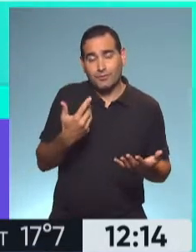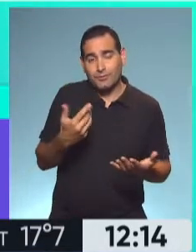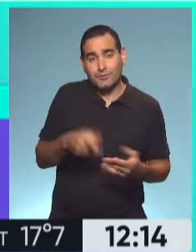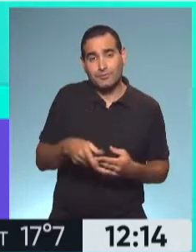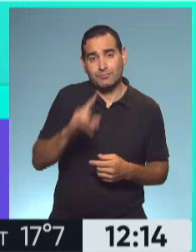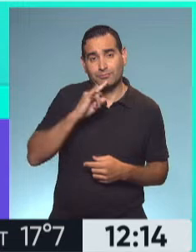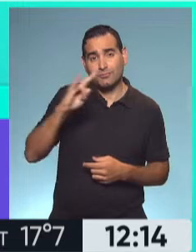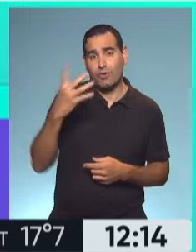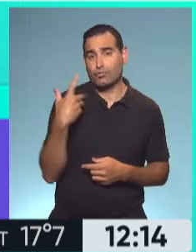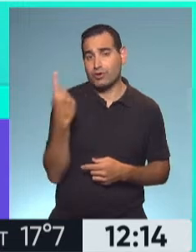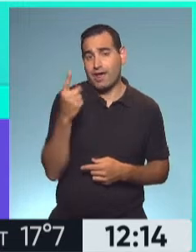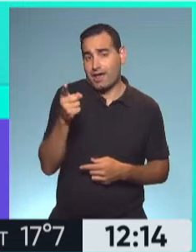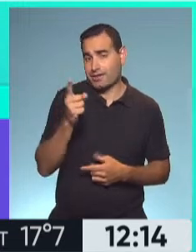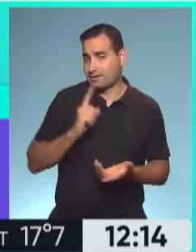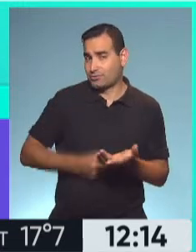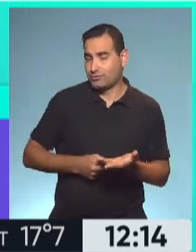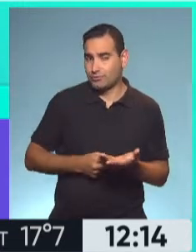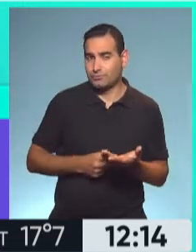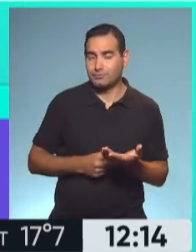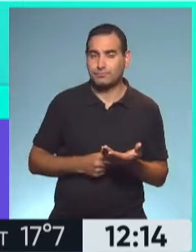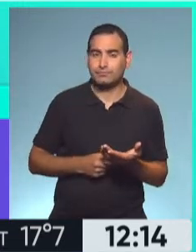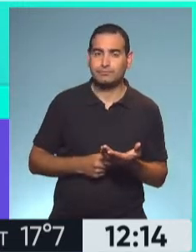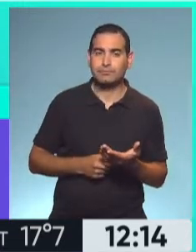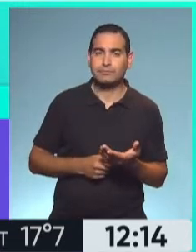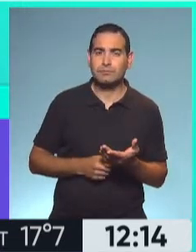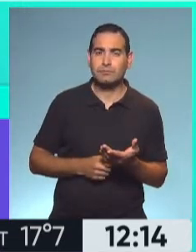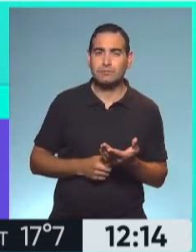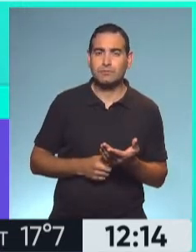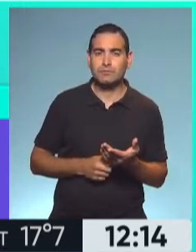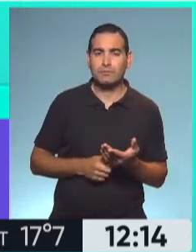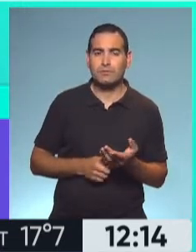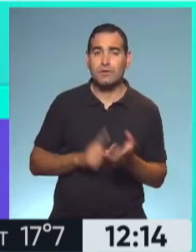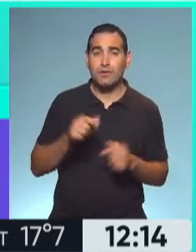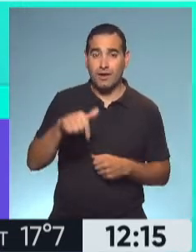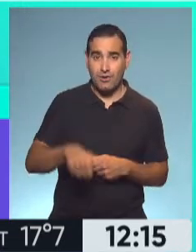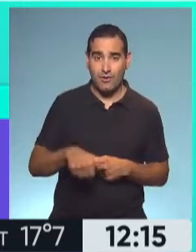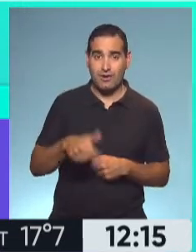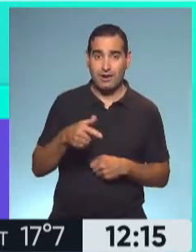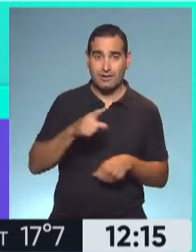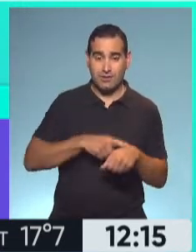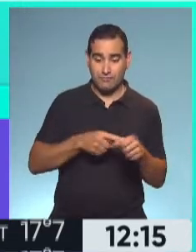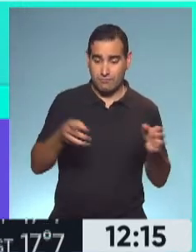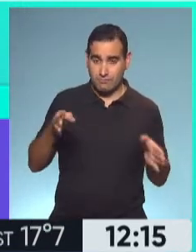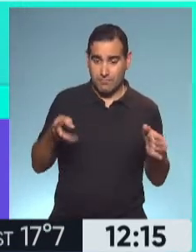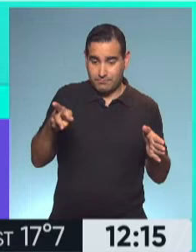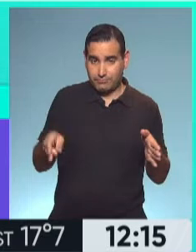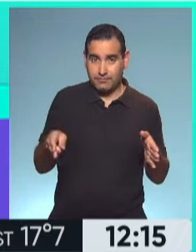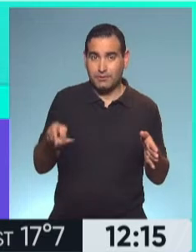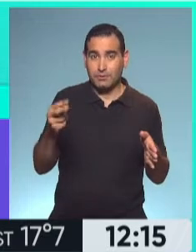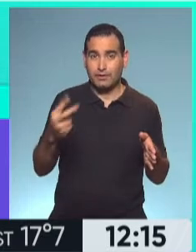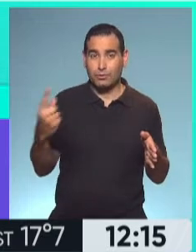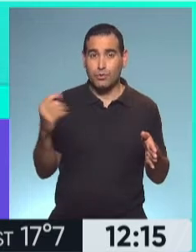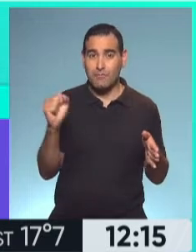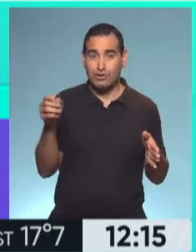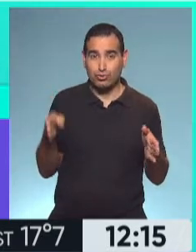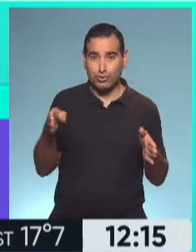de las autoridades, por supuesto, pero creo que hasta tanto finalice este plazo de hasta el 21 de